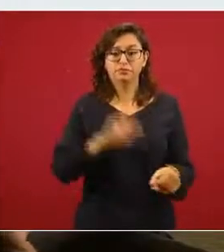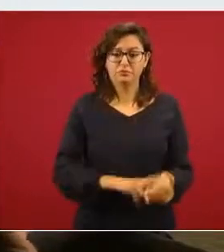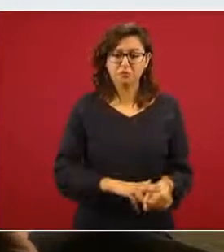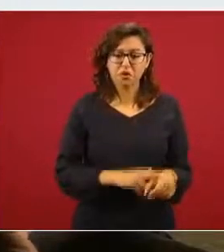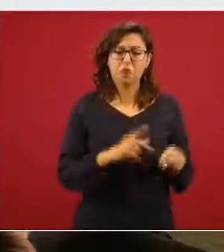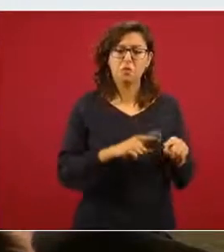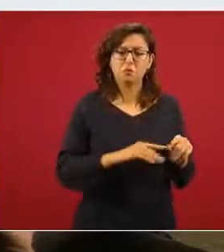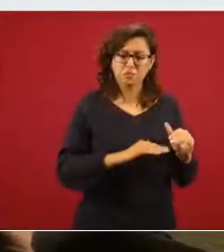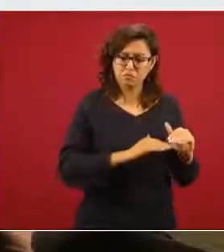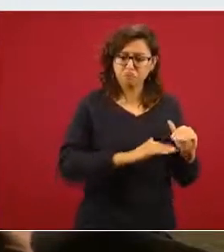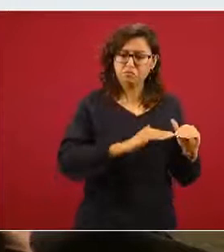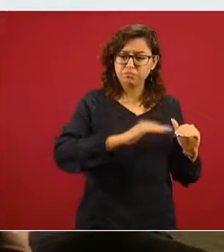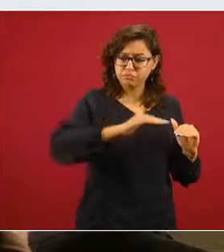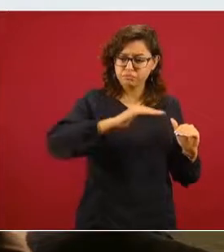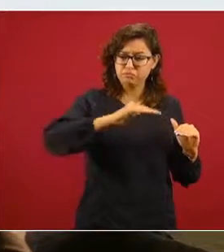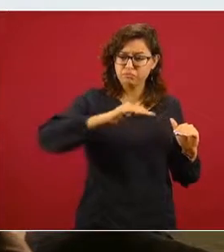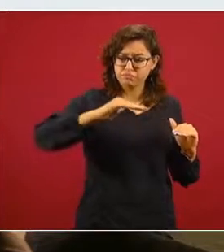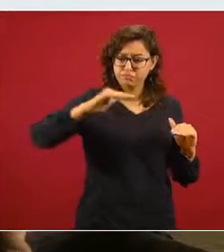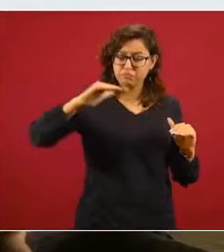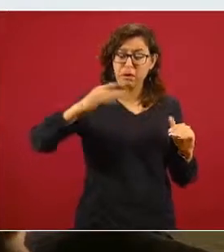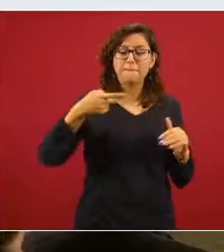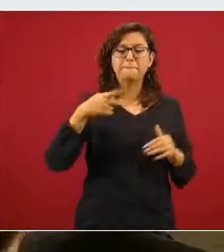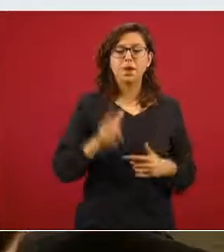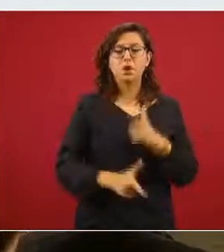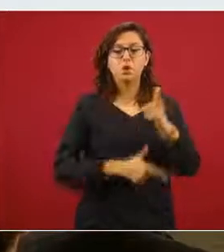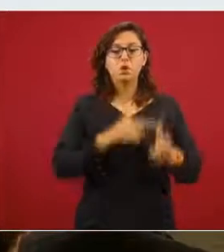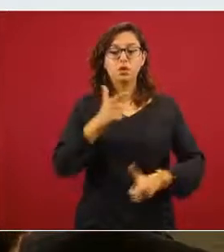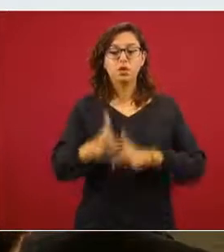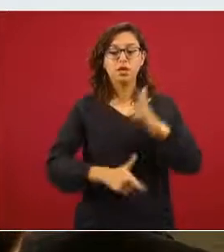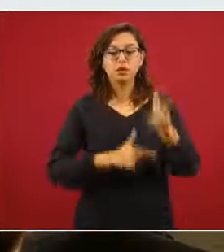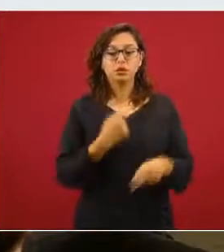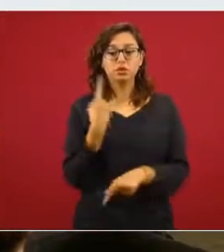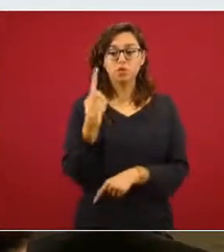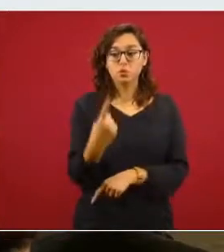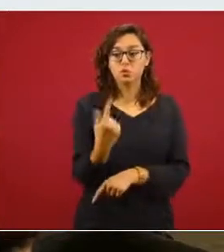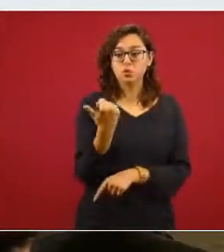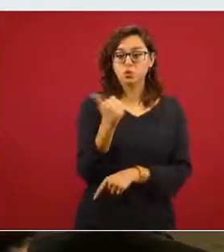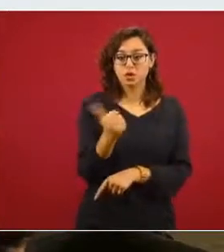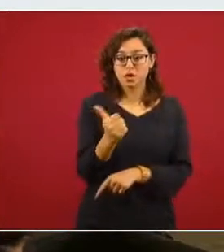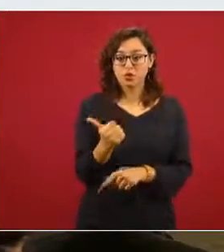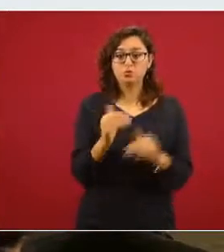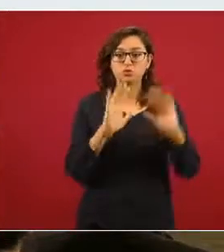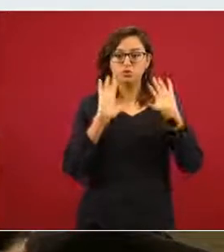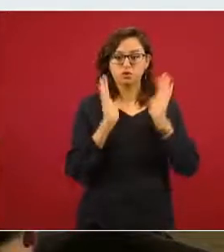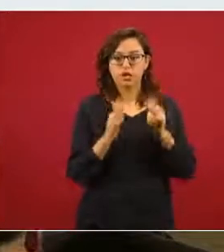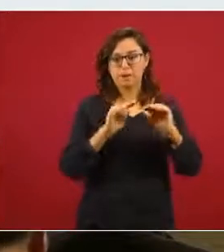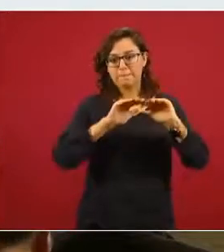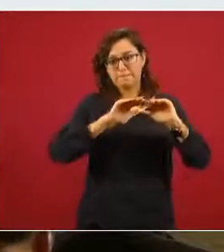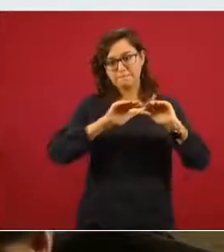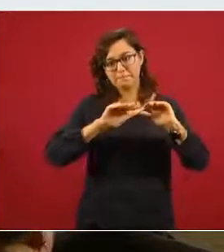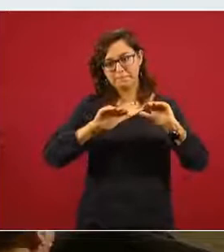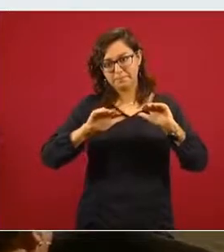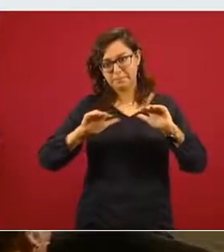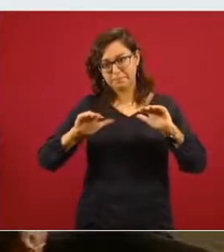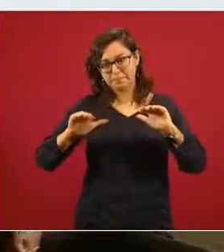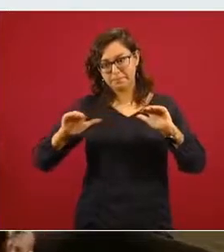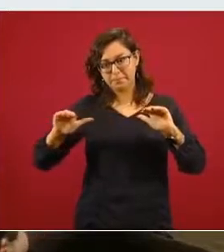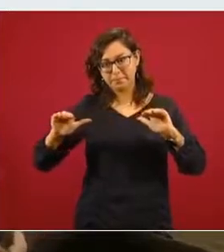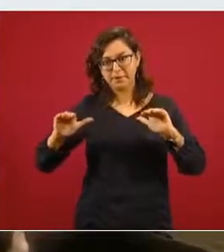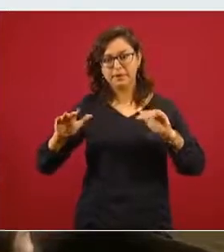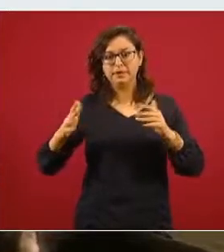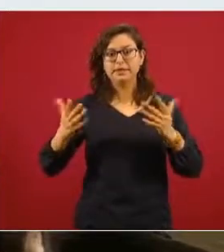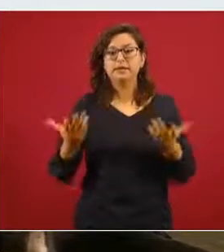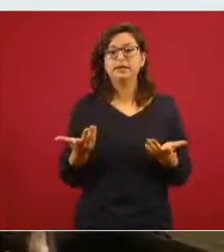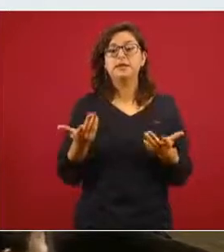forma continua, aunque más lenta que otras entidades, y desde el 1 de agosto ya está en una meseta, la última semana de